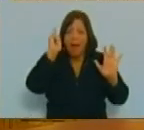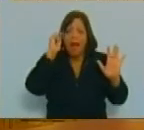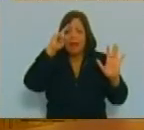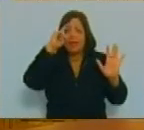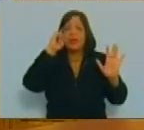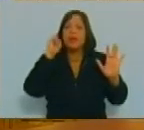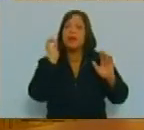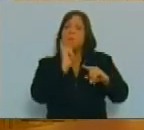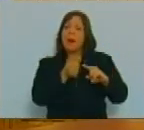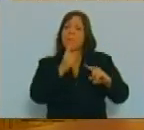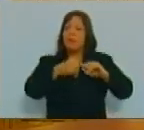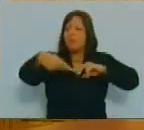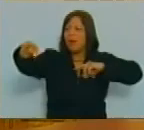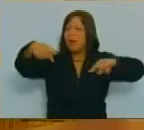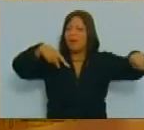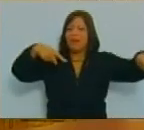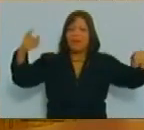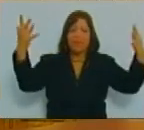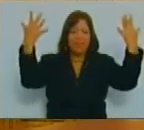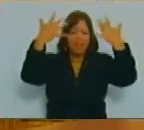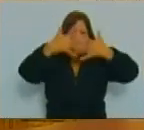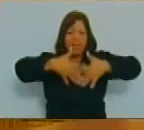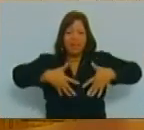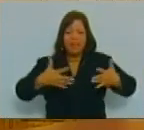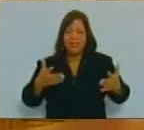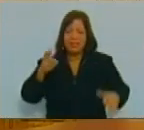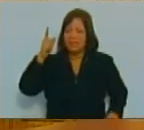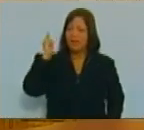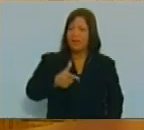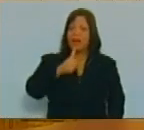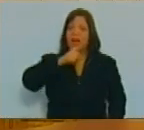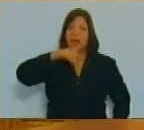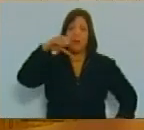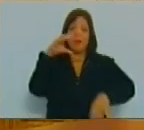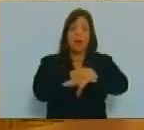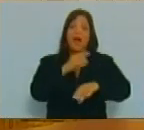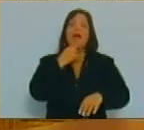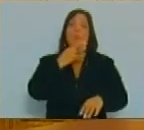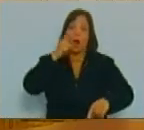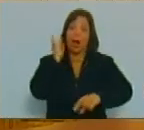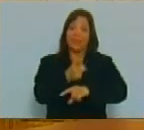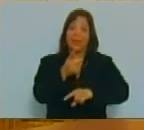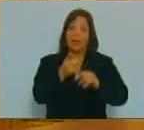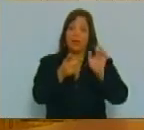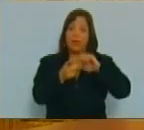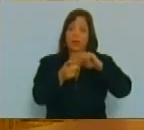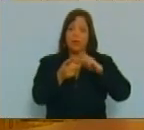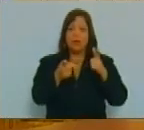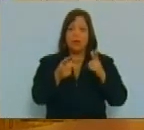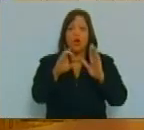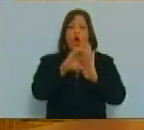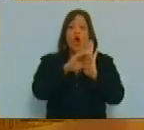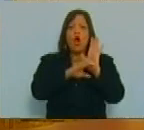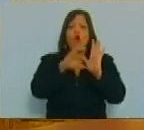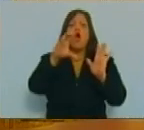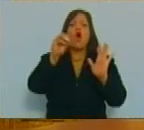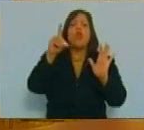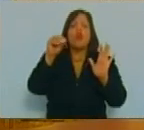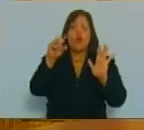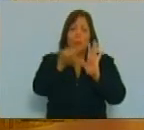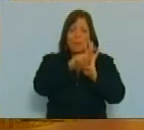sanciones dispersas se atomiza la sanción un código penal robusto